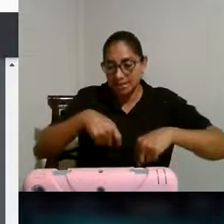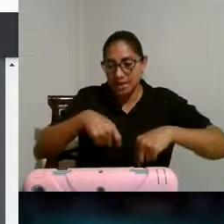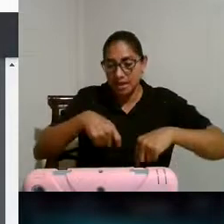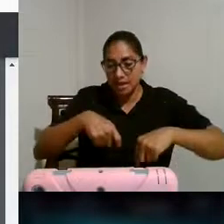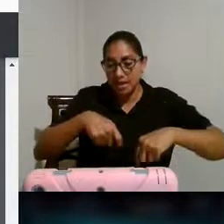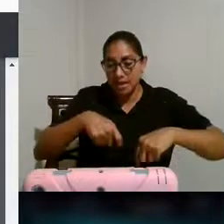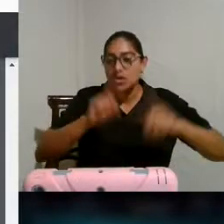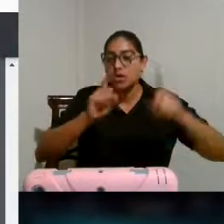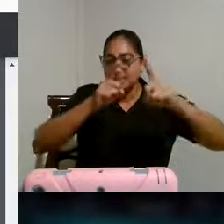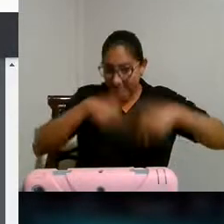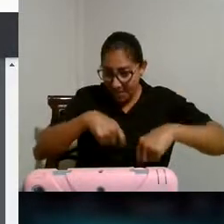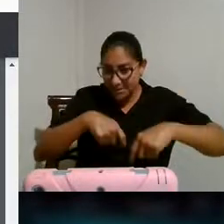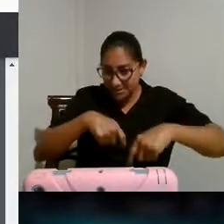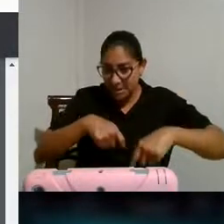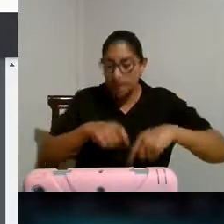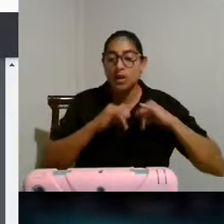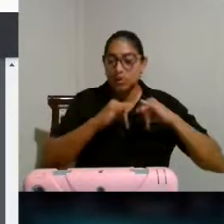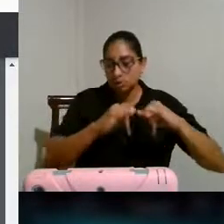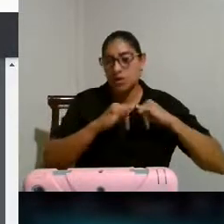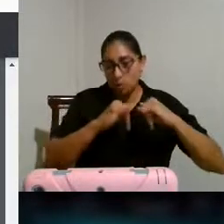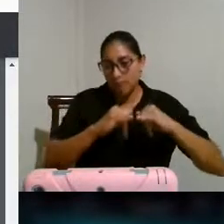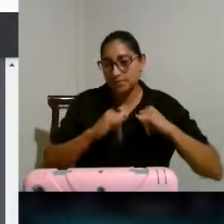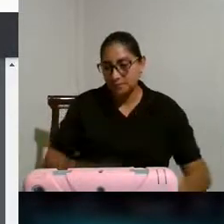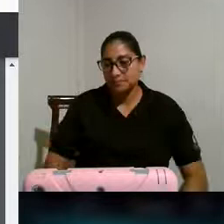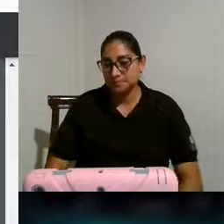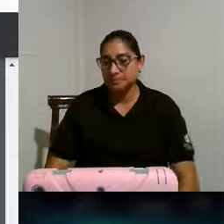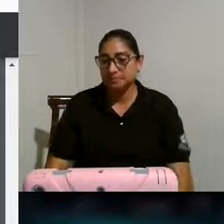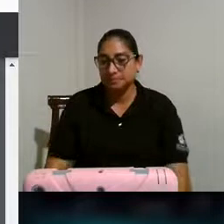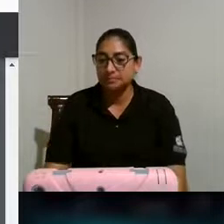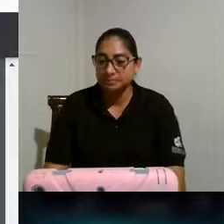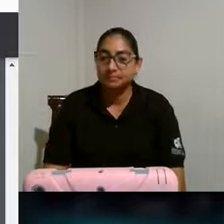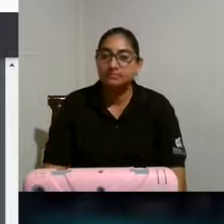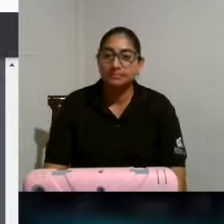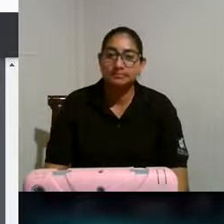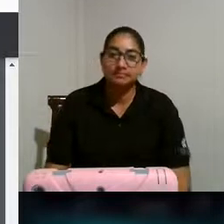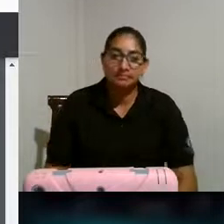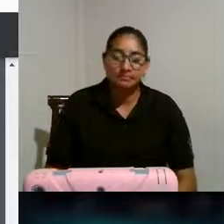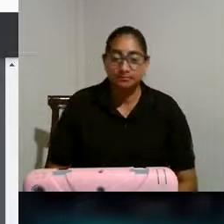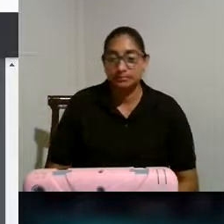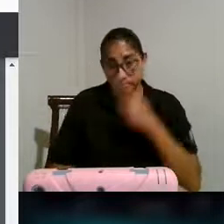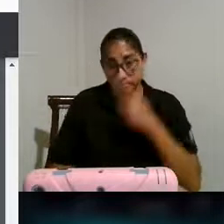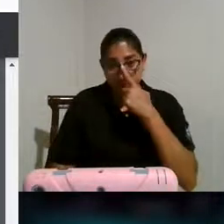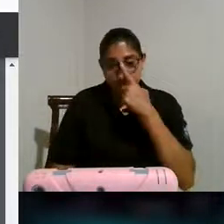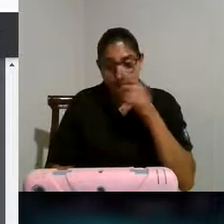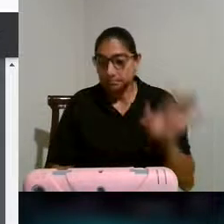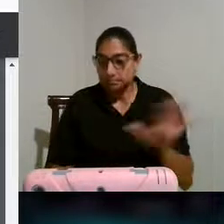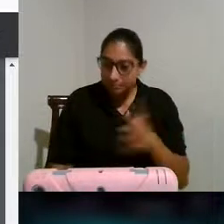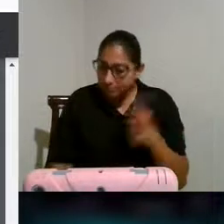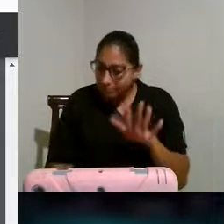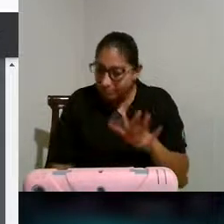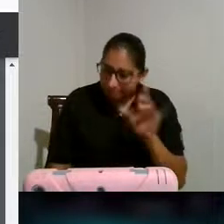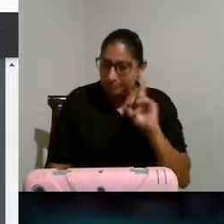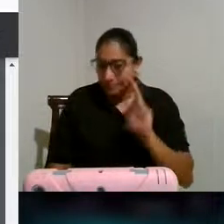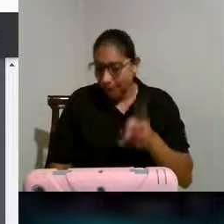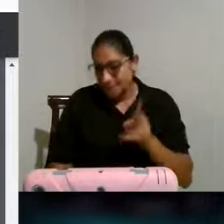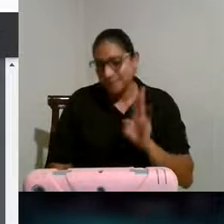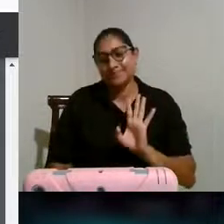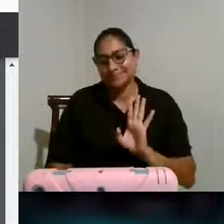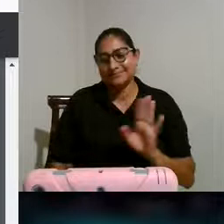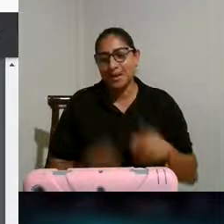los factores que son iguales, ¿de acuerdo? Y algo así es como ustedes les van a pedir los